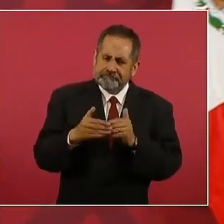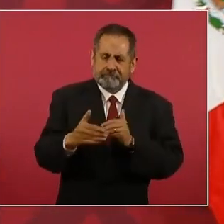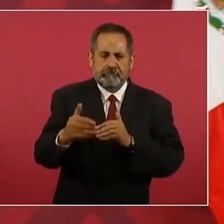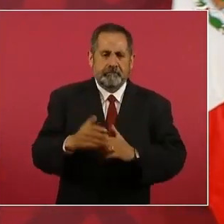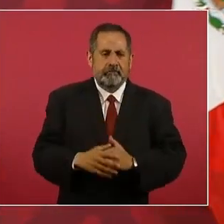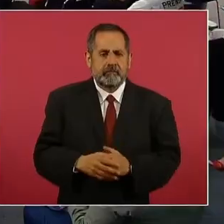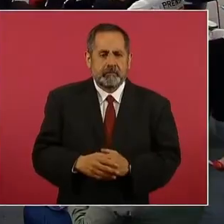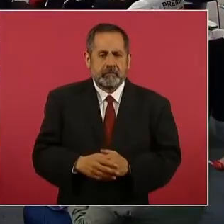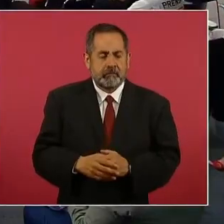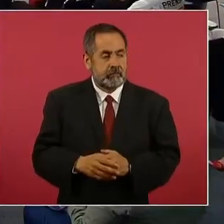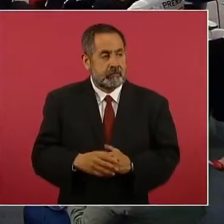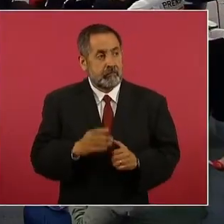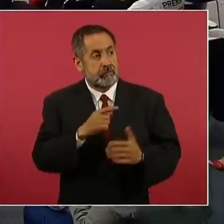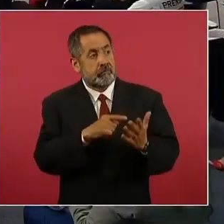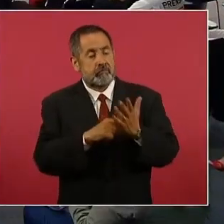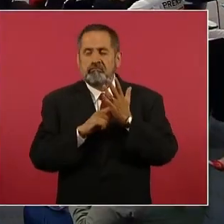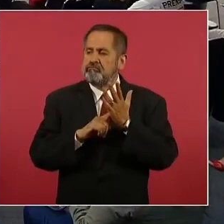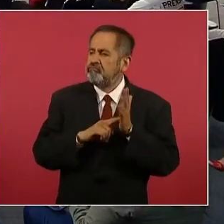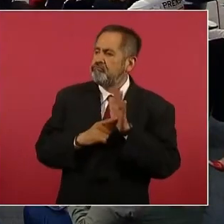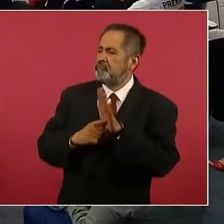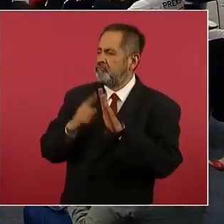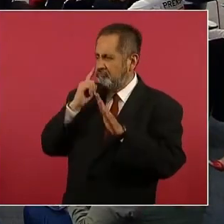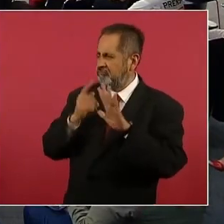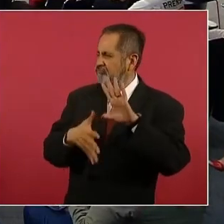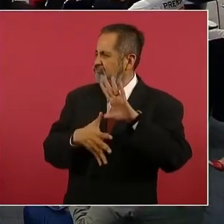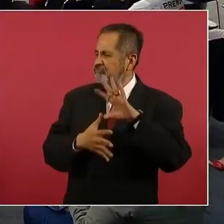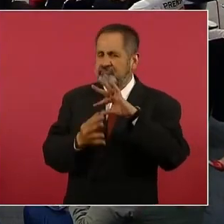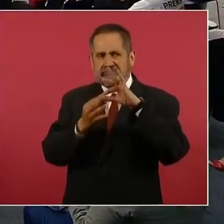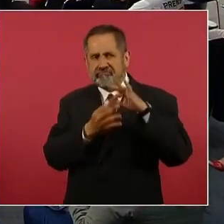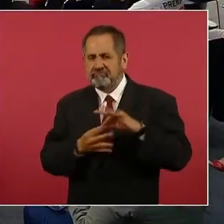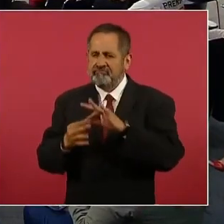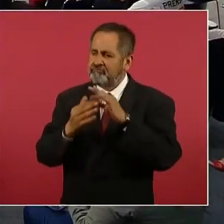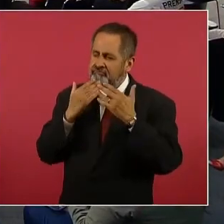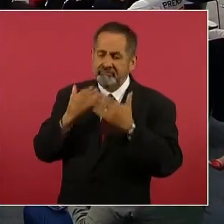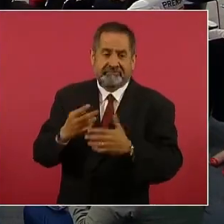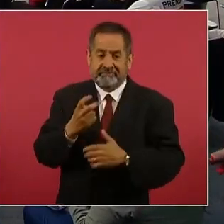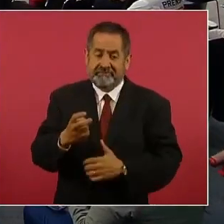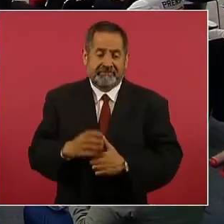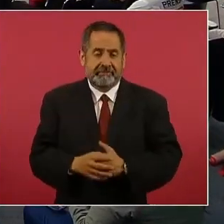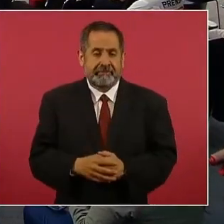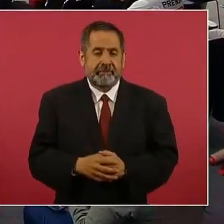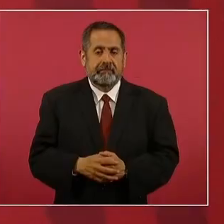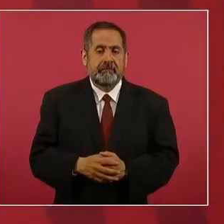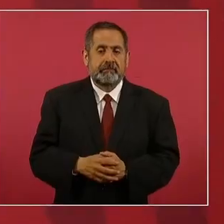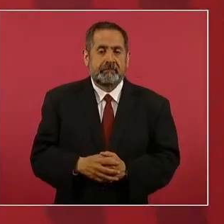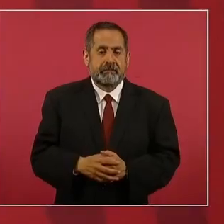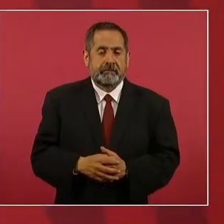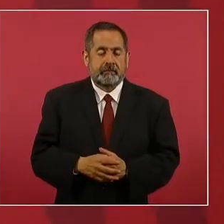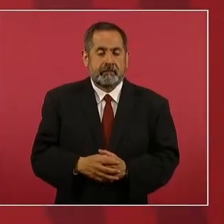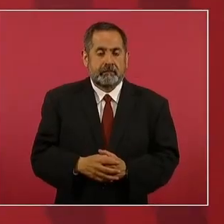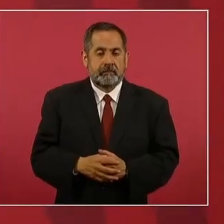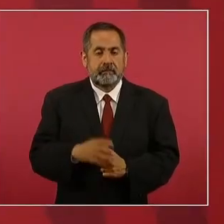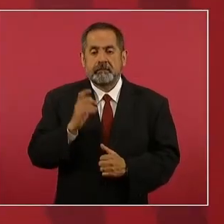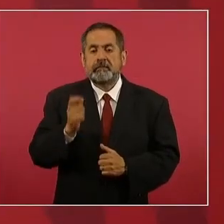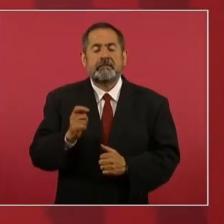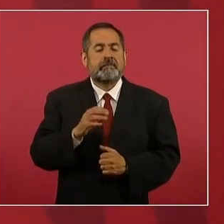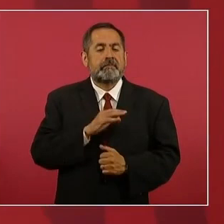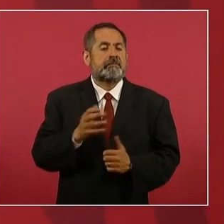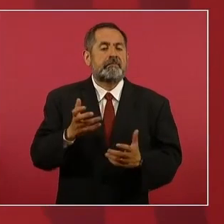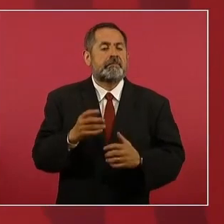Y va a ser un ejemplo para el mundo. Y solo lo puede